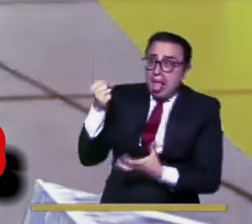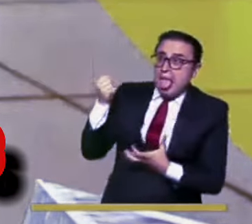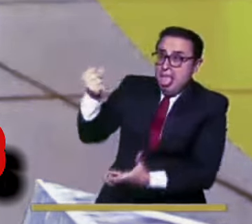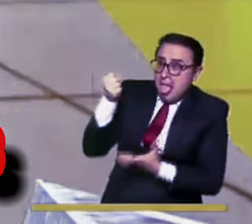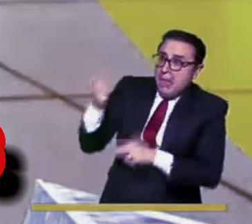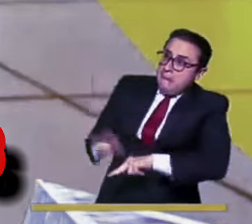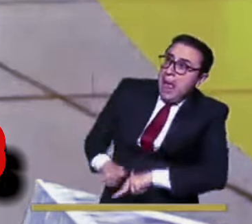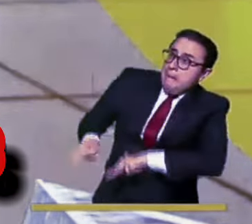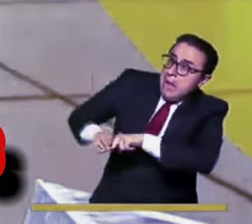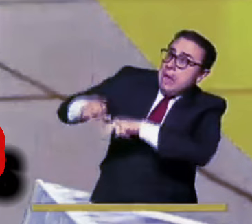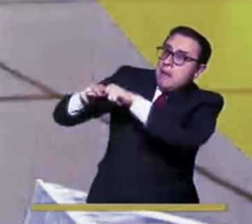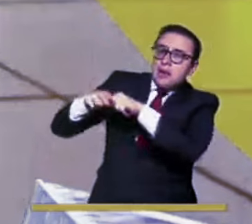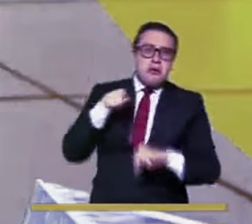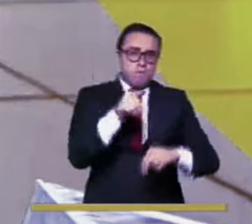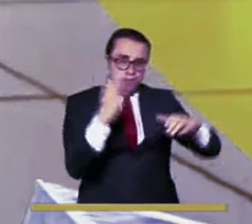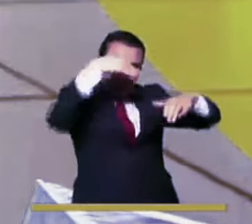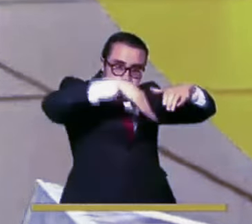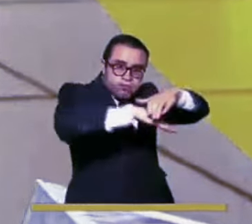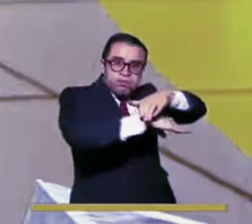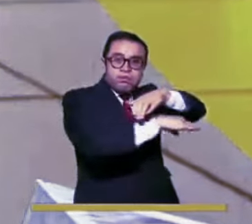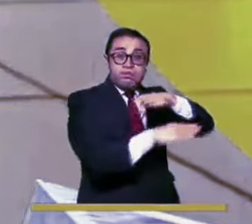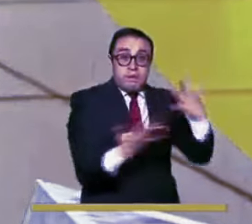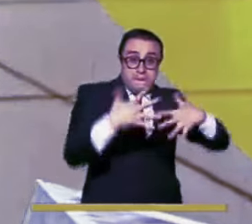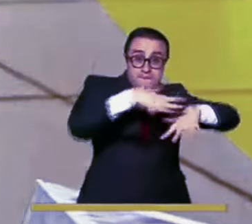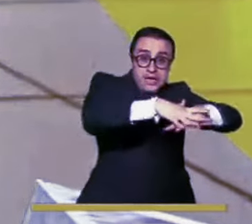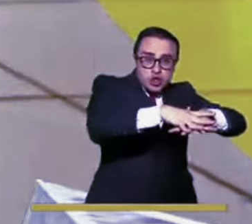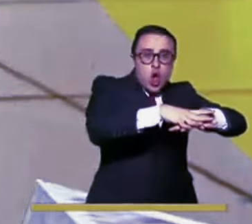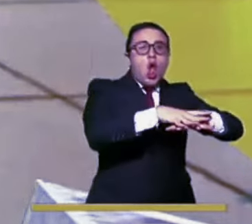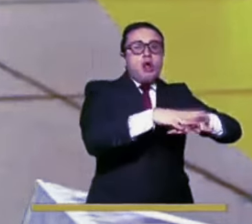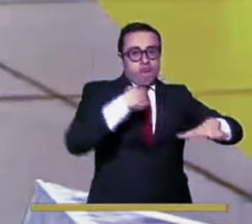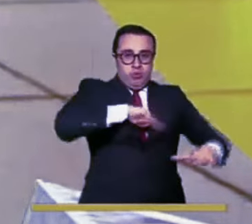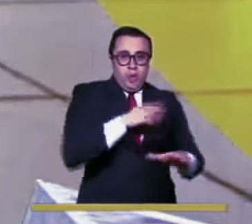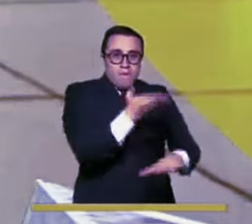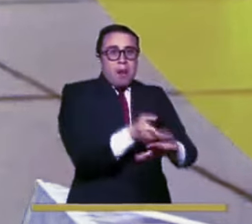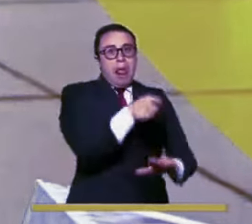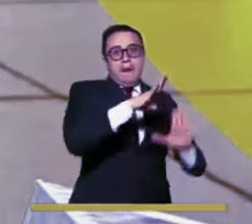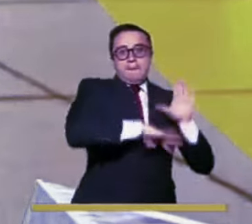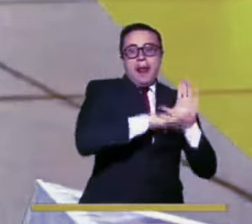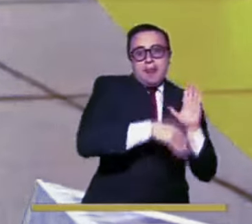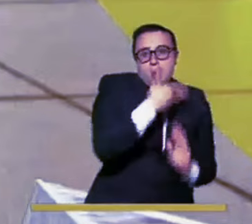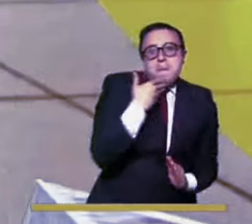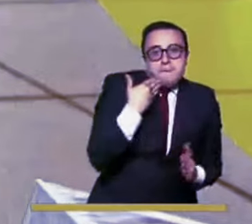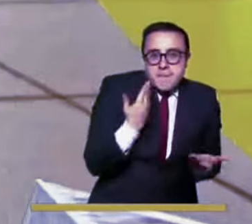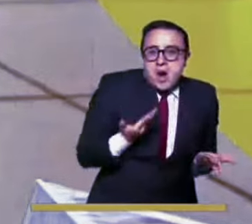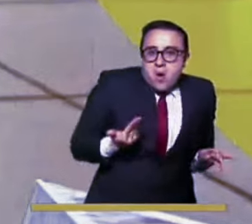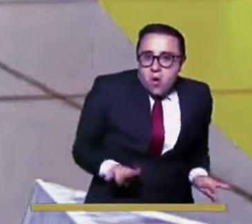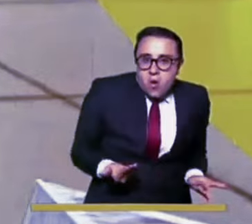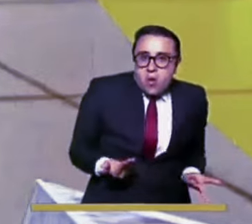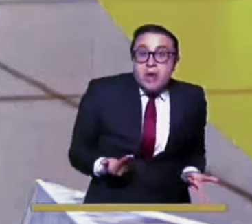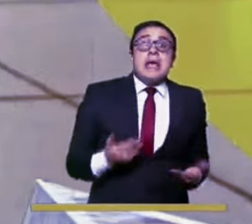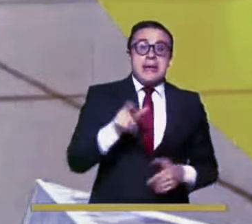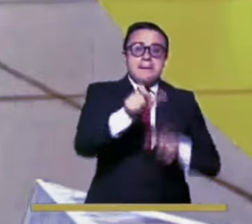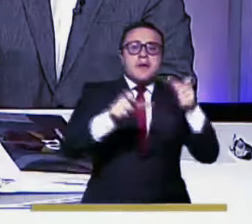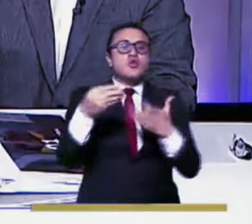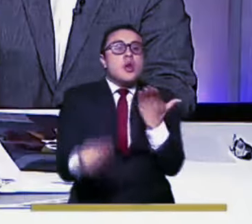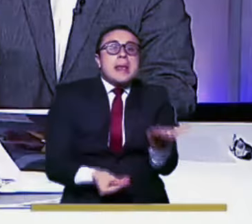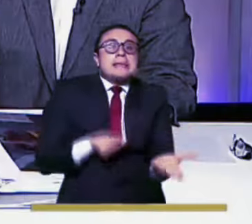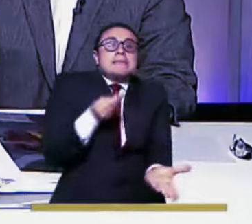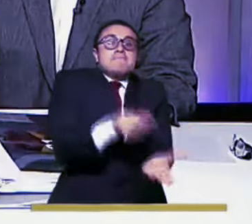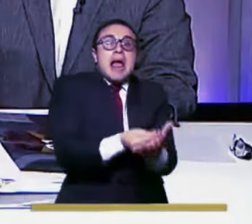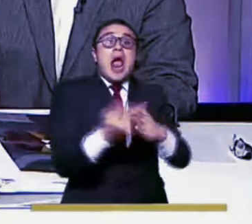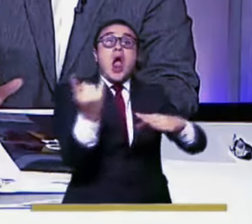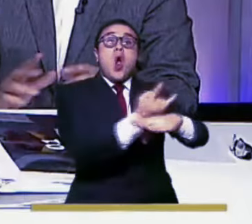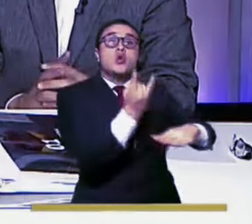costos operacionales del mixto que proponemos, y se reflejará inmediatamente en las tarifas que se cobren a